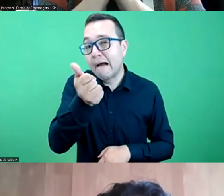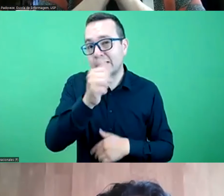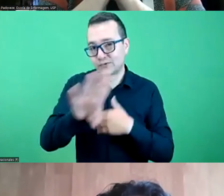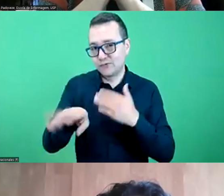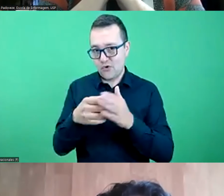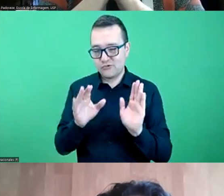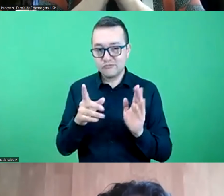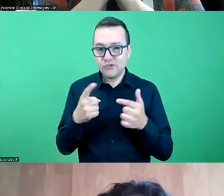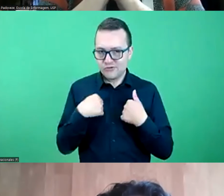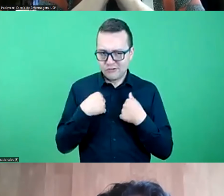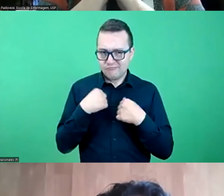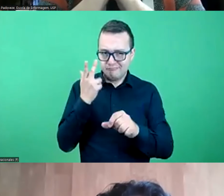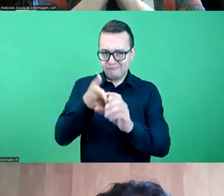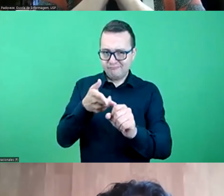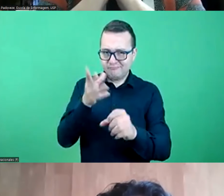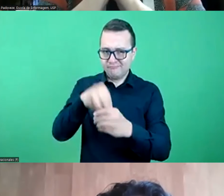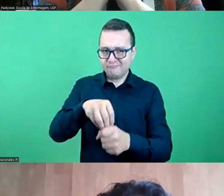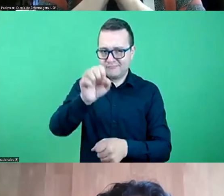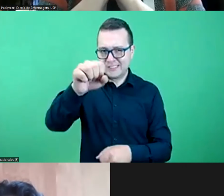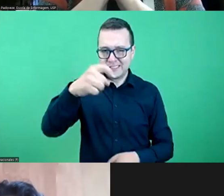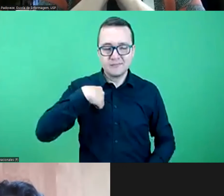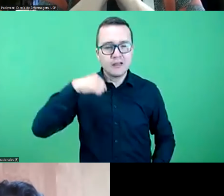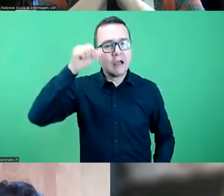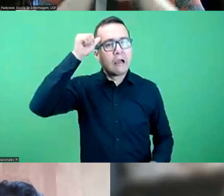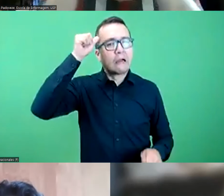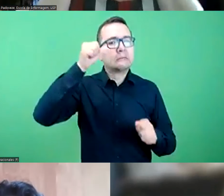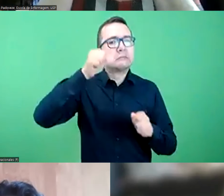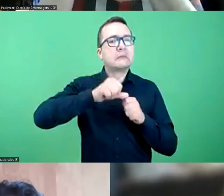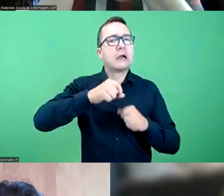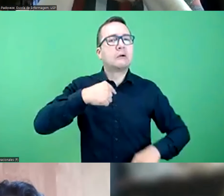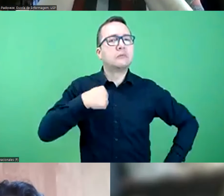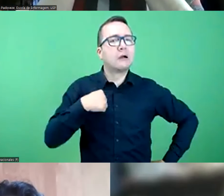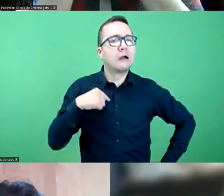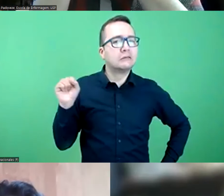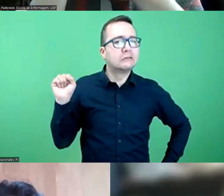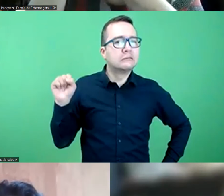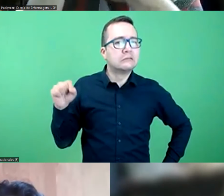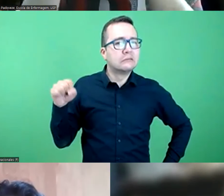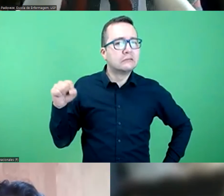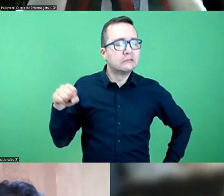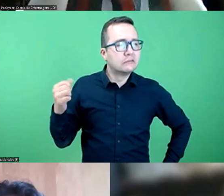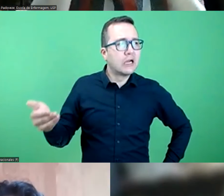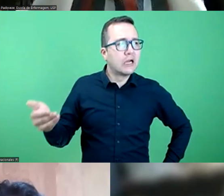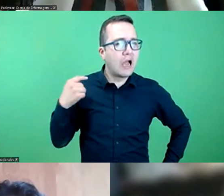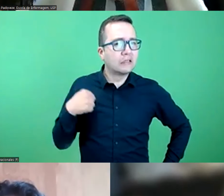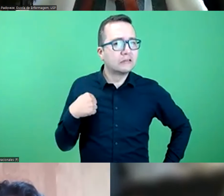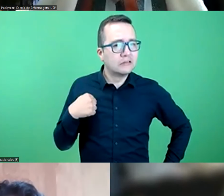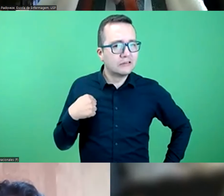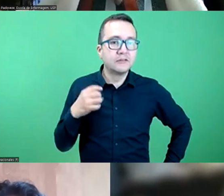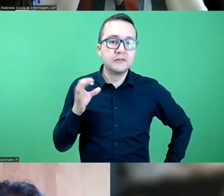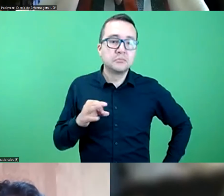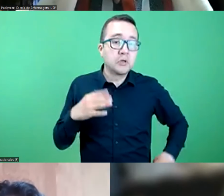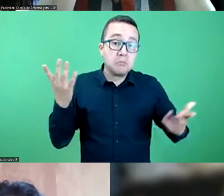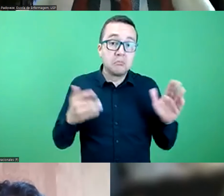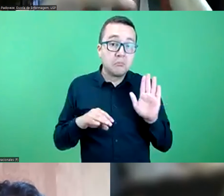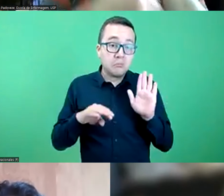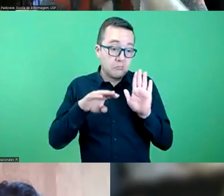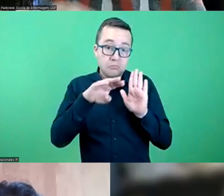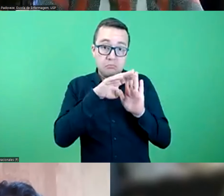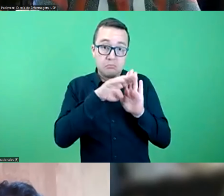recordábamos vivencias en donde tal vez 2 minutos antes de una intervención, siguiendo un protocolo